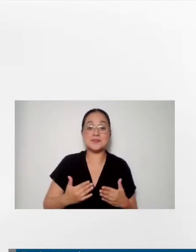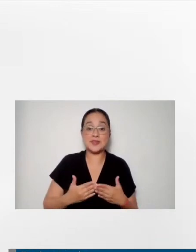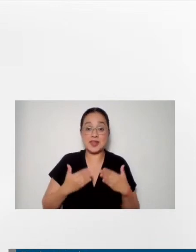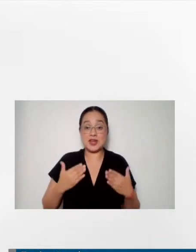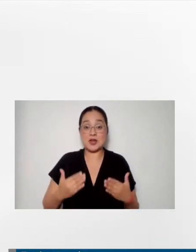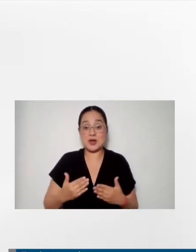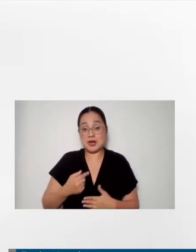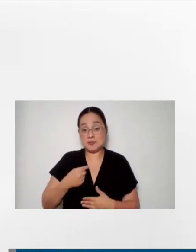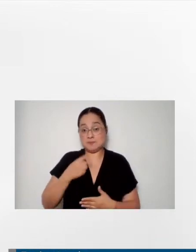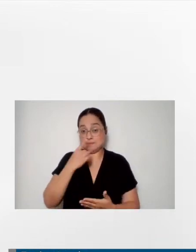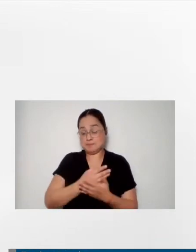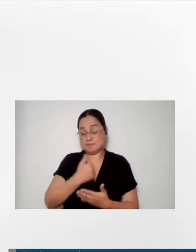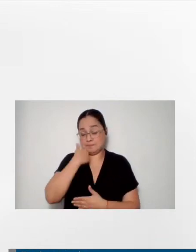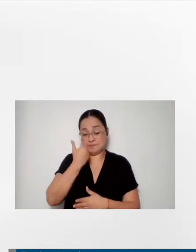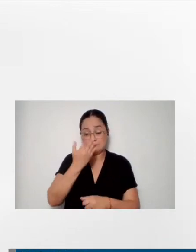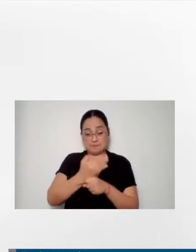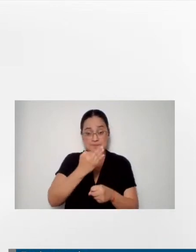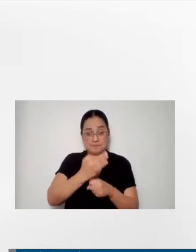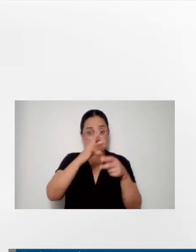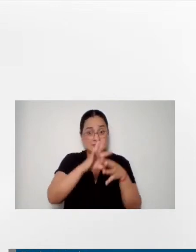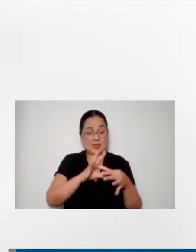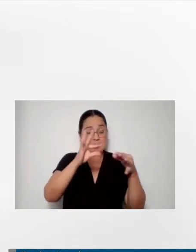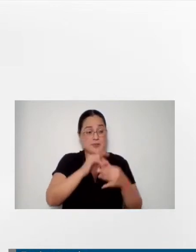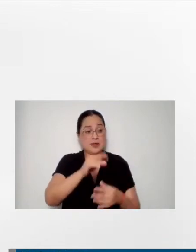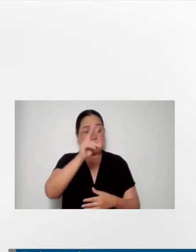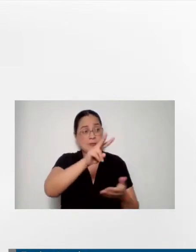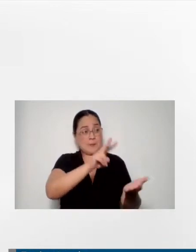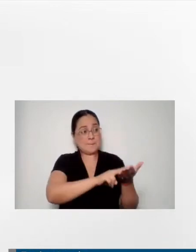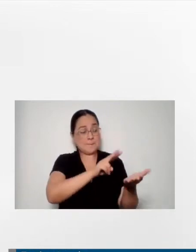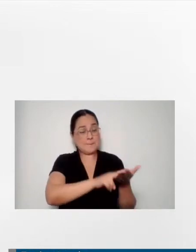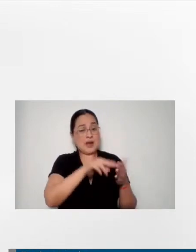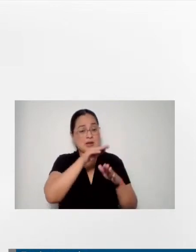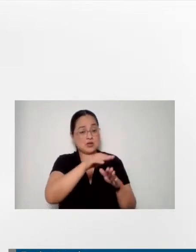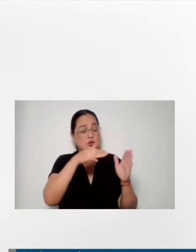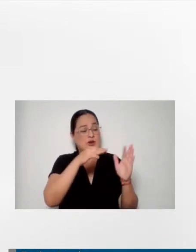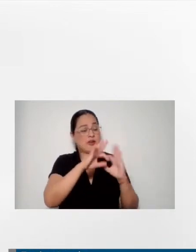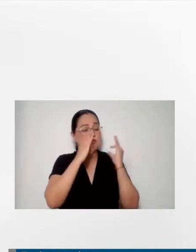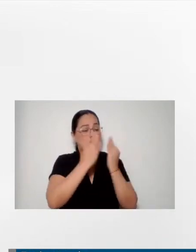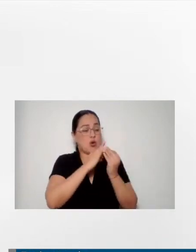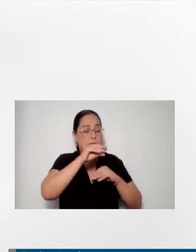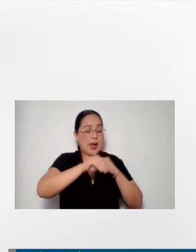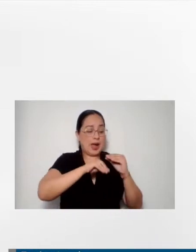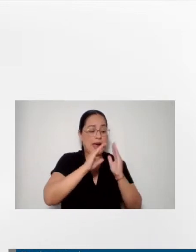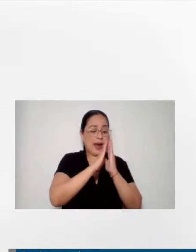mejor resaltar algunas cosas que creo que son valiosas de la metodología.